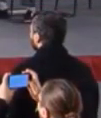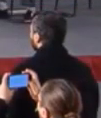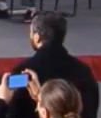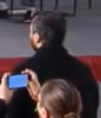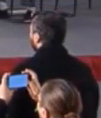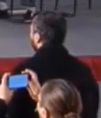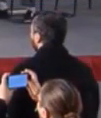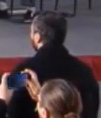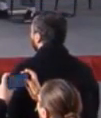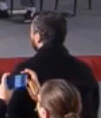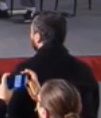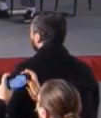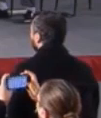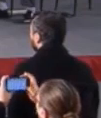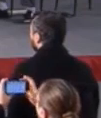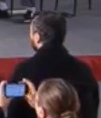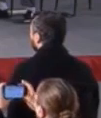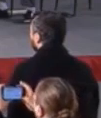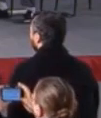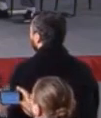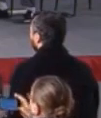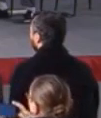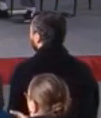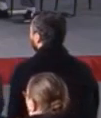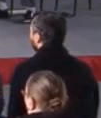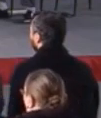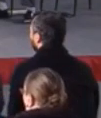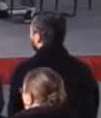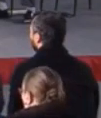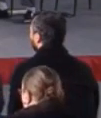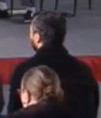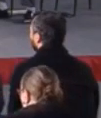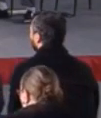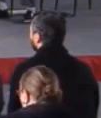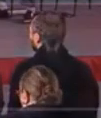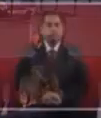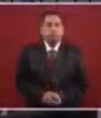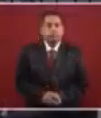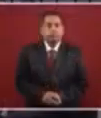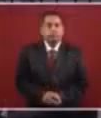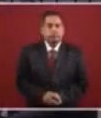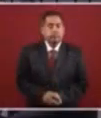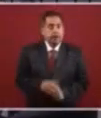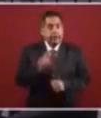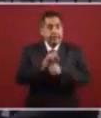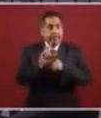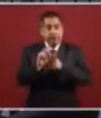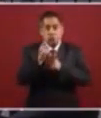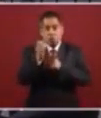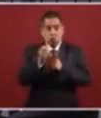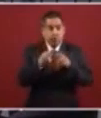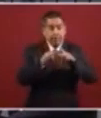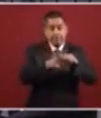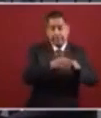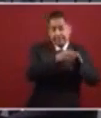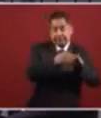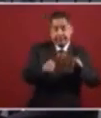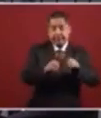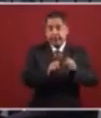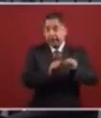efectivamente la conversación se detonó después de la mañana era del 31 de octubre las tendencias hashtags